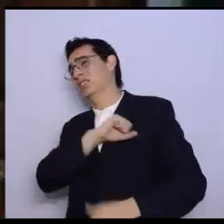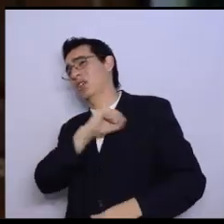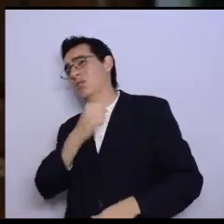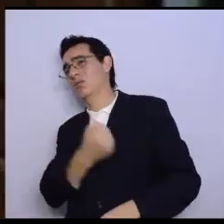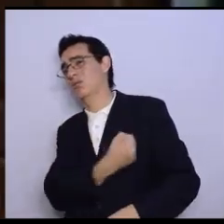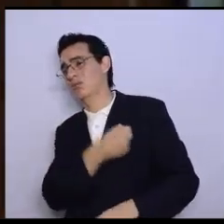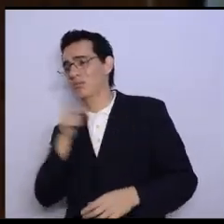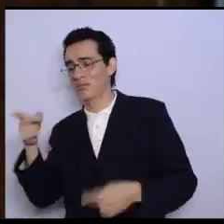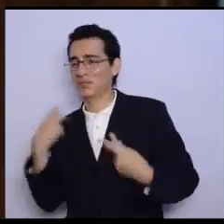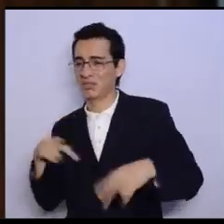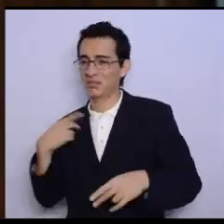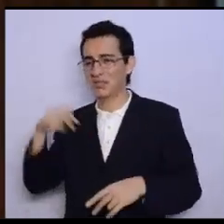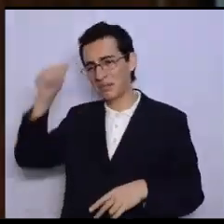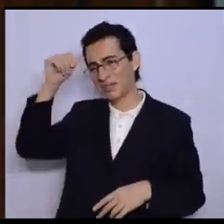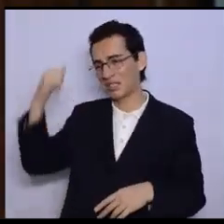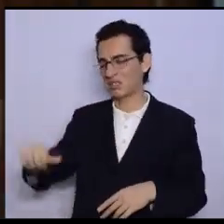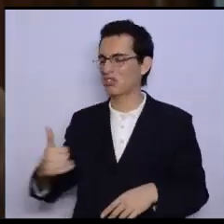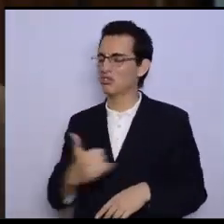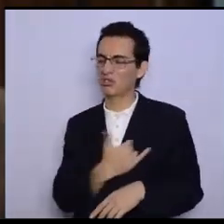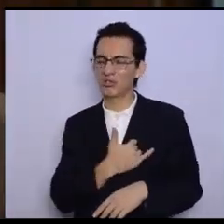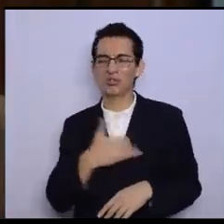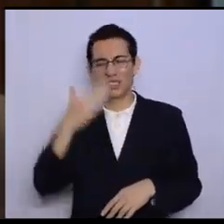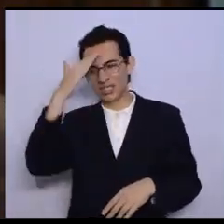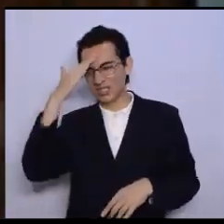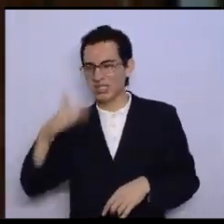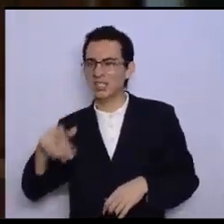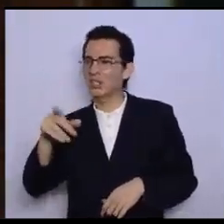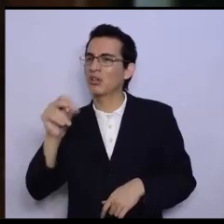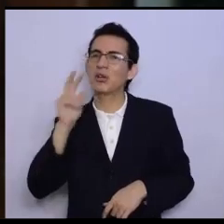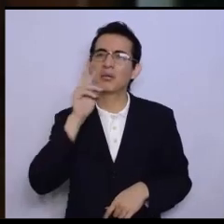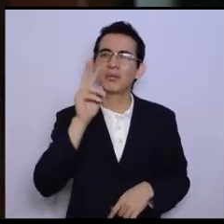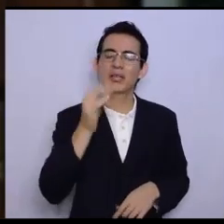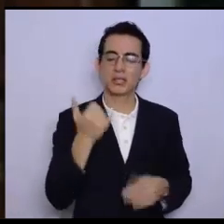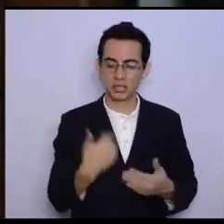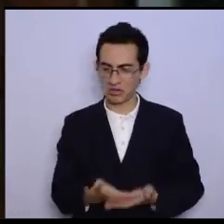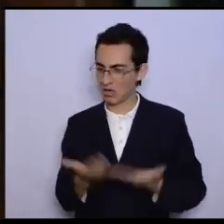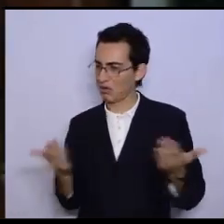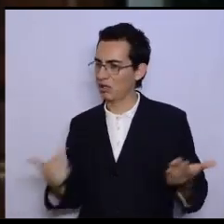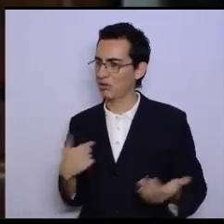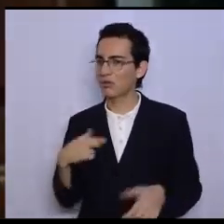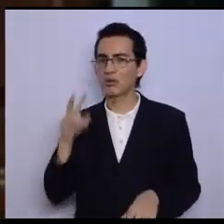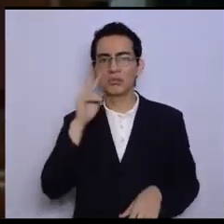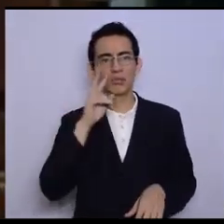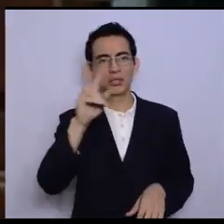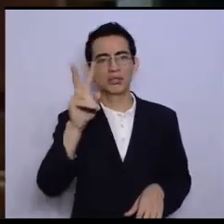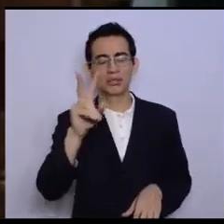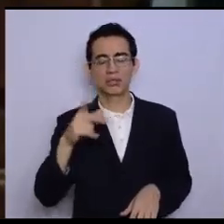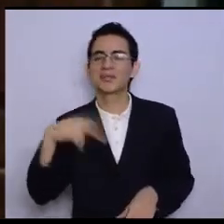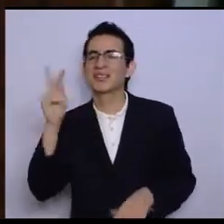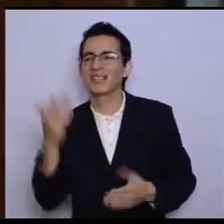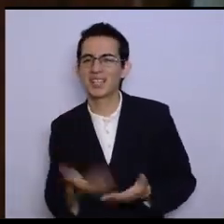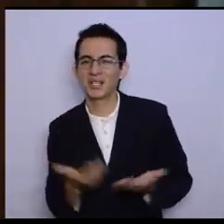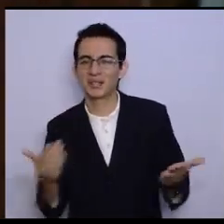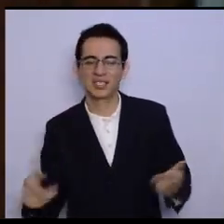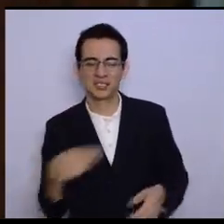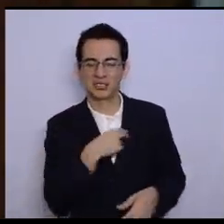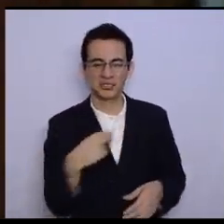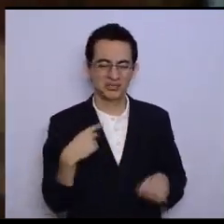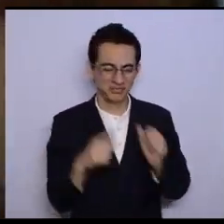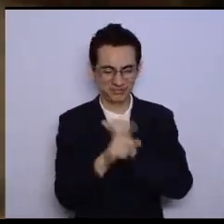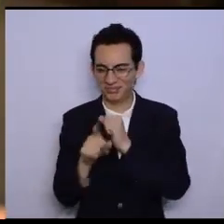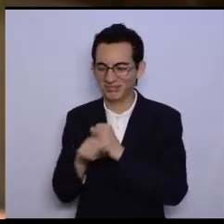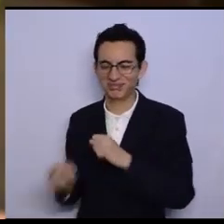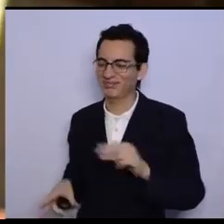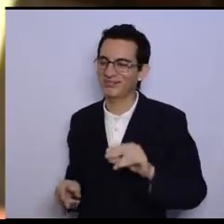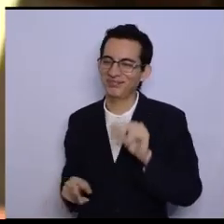era pecador o no. Yo solo sé que no veía nada y ahora veo. ¿Y para qué nos andamos con las ramas? Dice